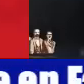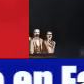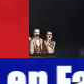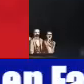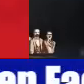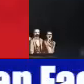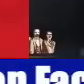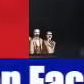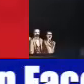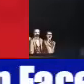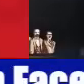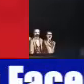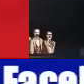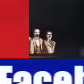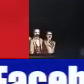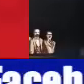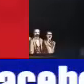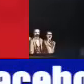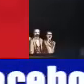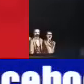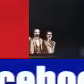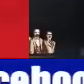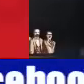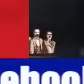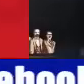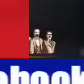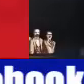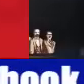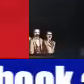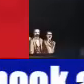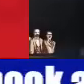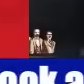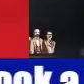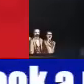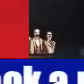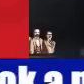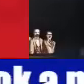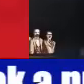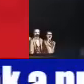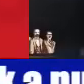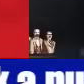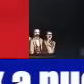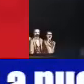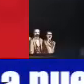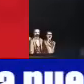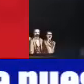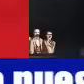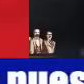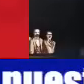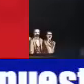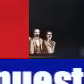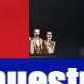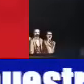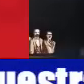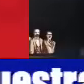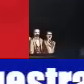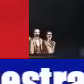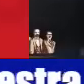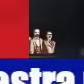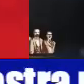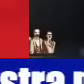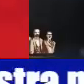entre los leones y los elefantes, saca una pancarta con la que hizo una supuesta comparación entre